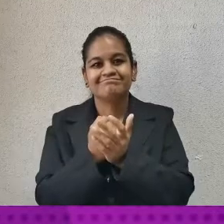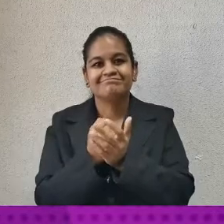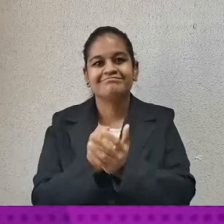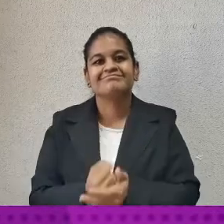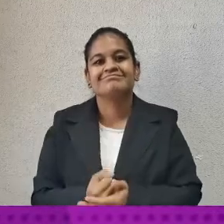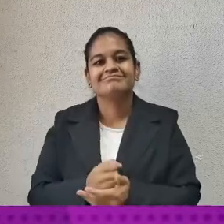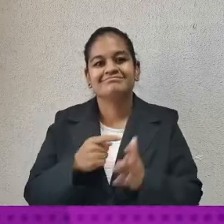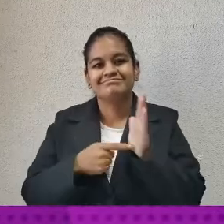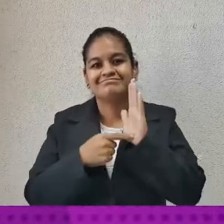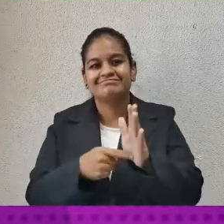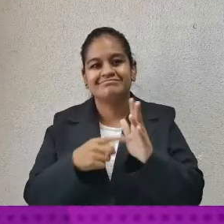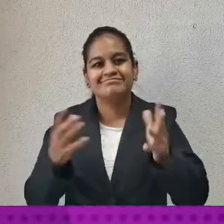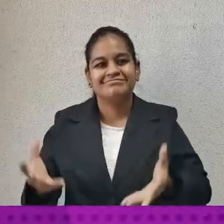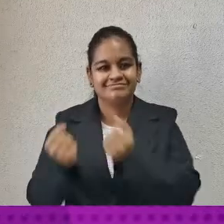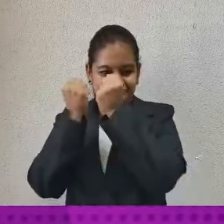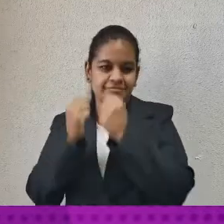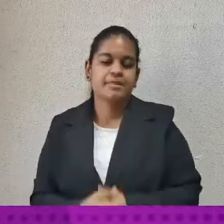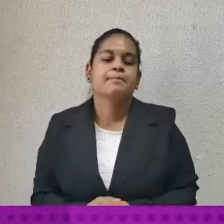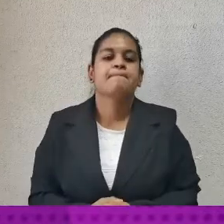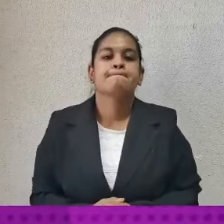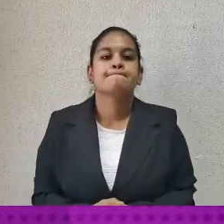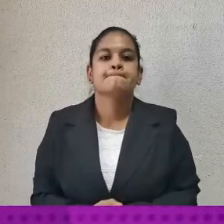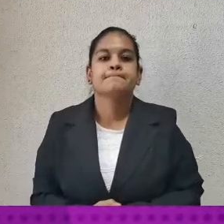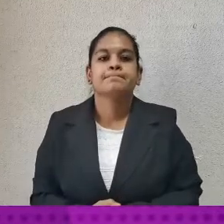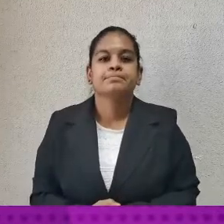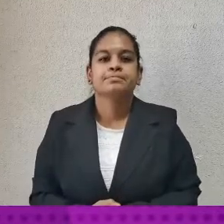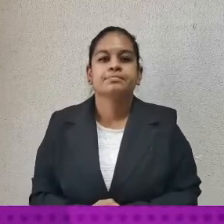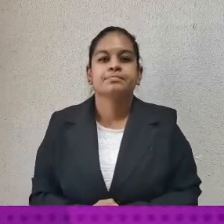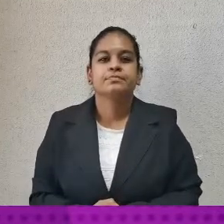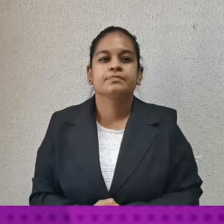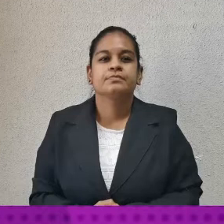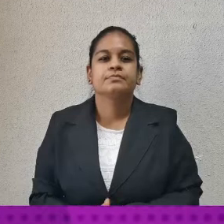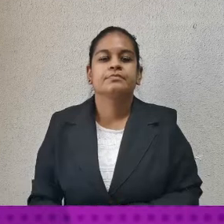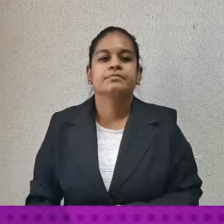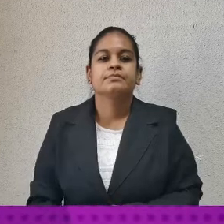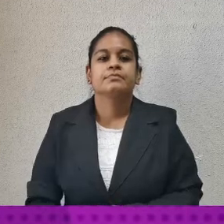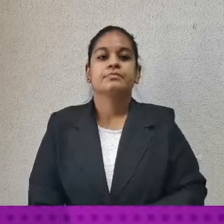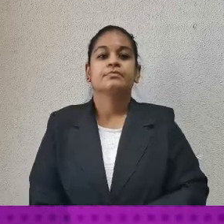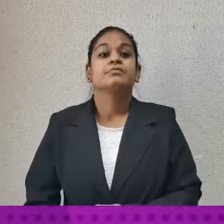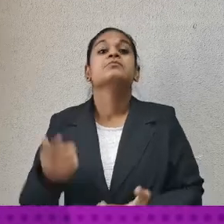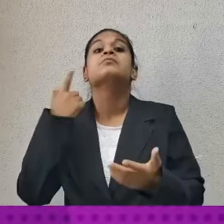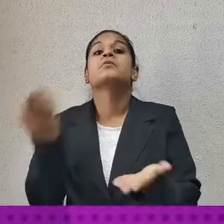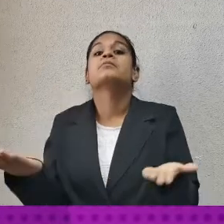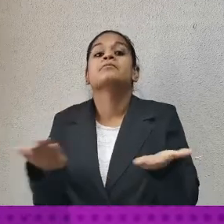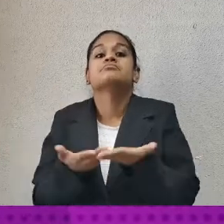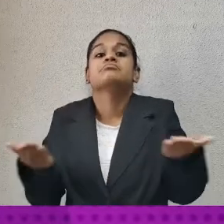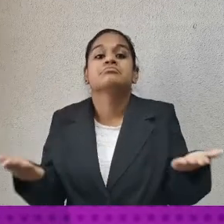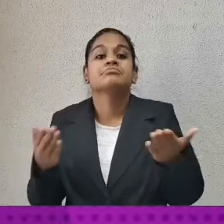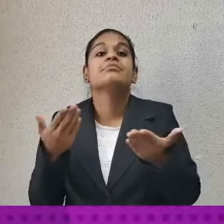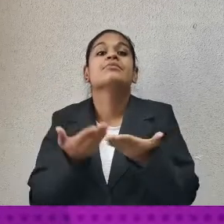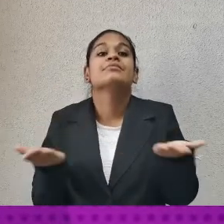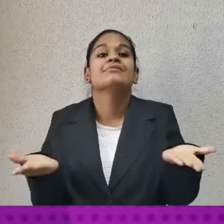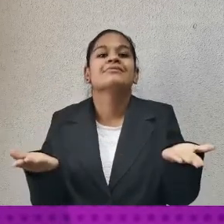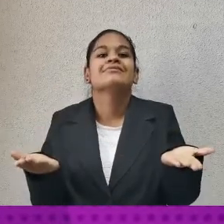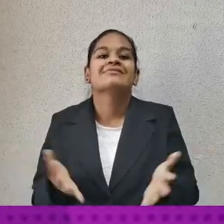resultado final que nos permitió extender las constancias de mayoría respectivas. Ahora bien, como bien señalas, ¿qué sigue después de esa